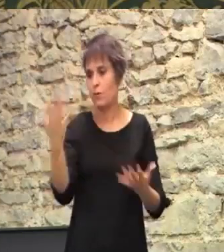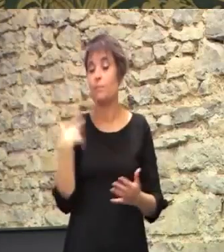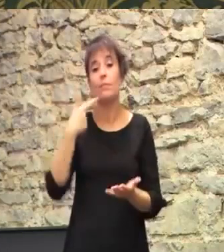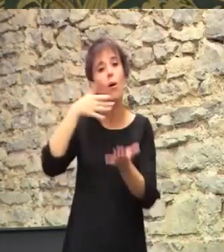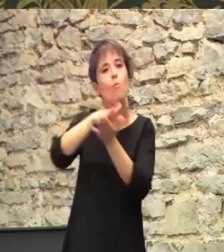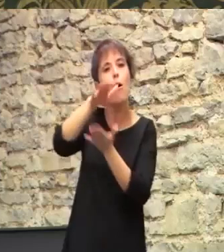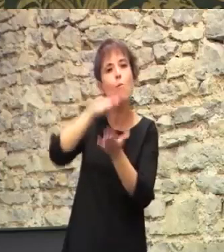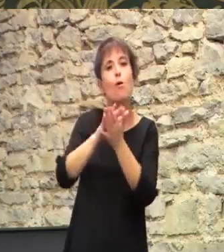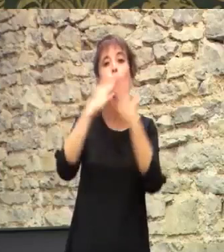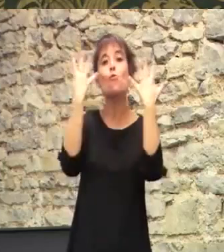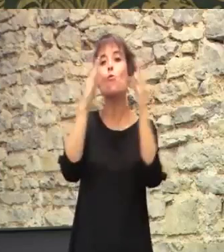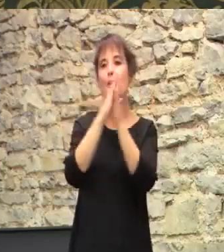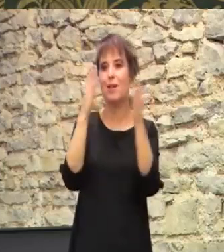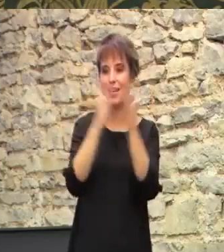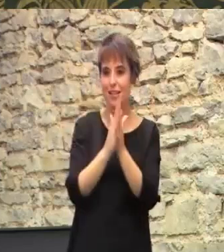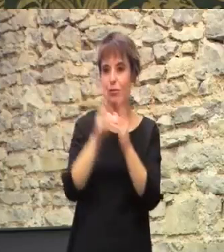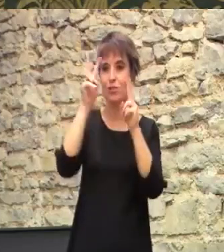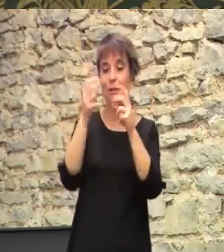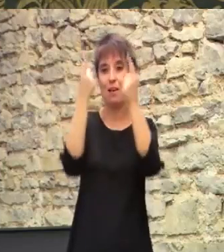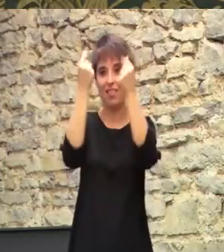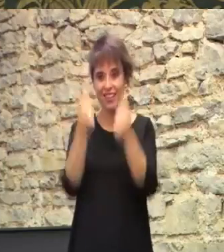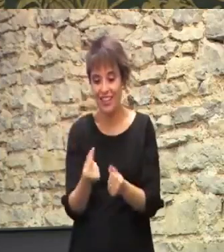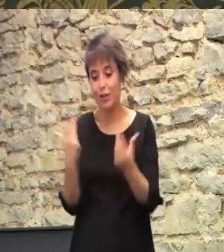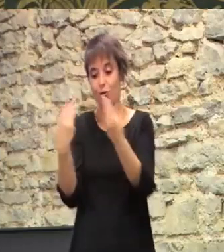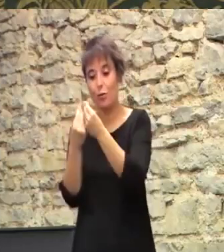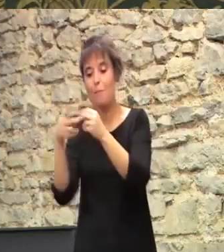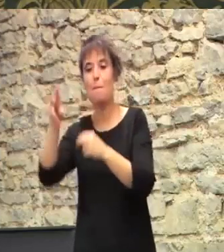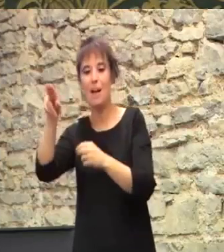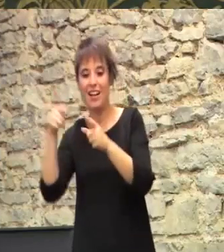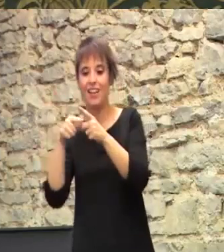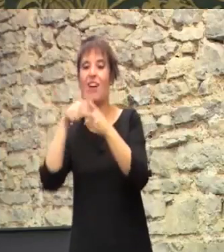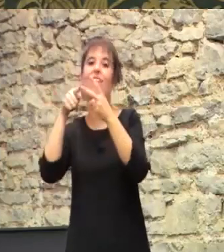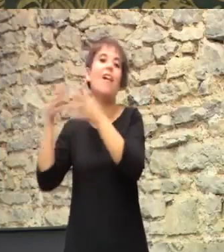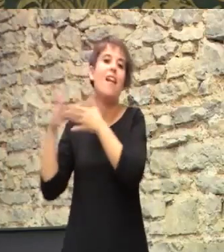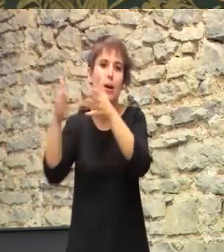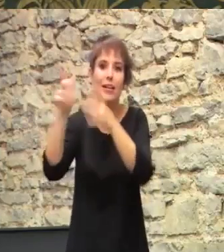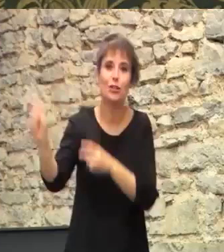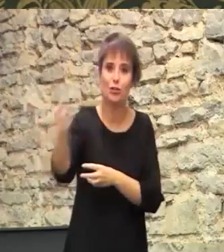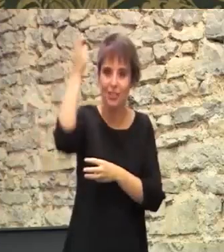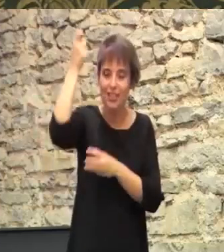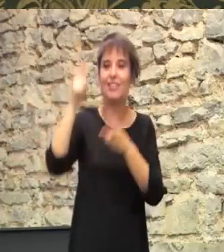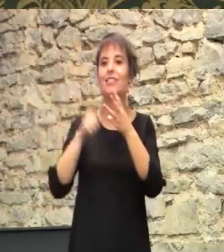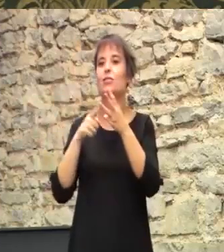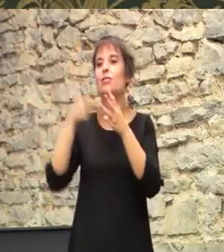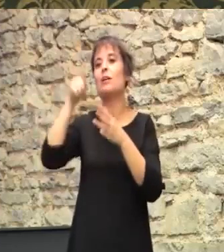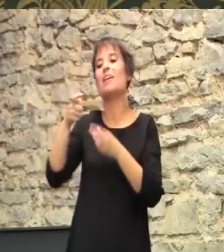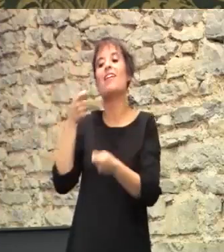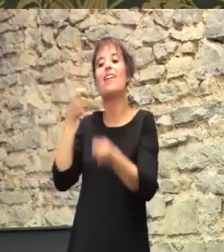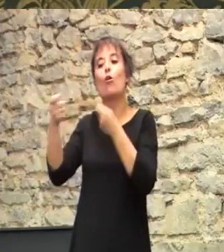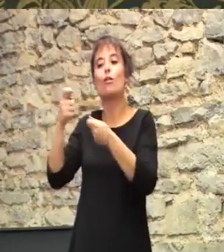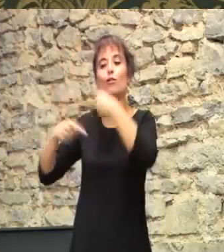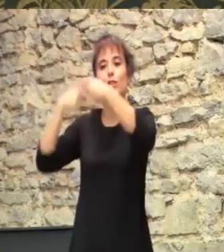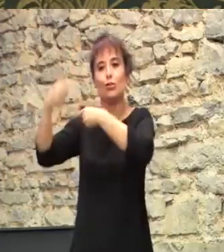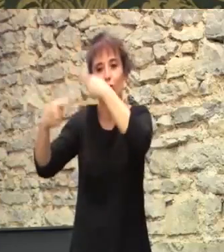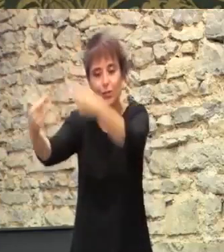el sexo oculto del dinero el dinero en la pareja los laberintos del éxito las negociaciones nuestras de cada